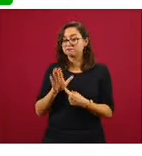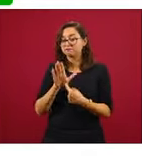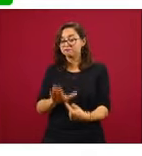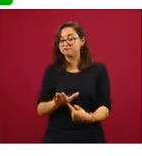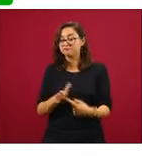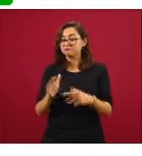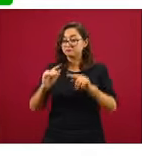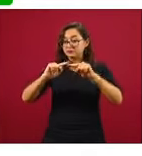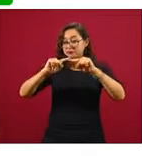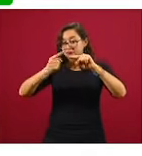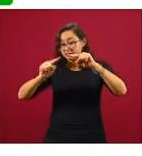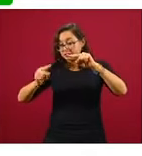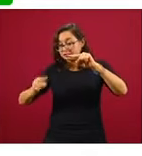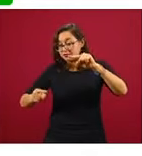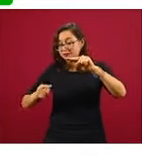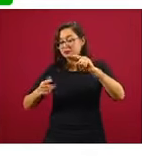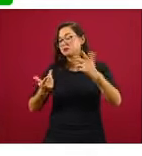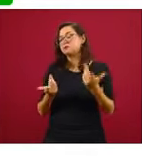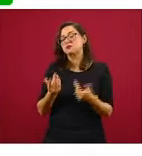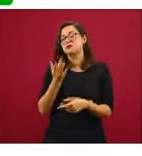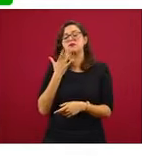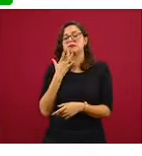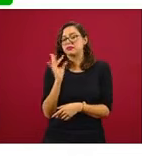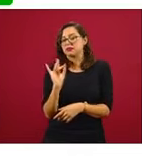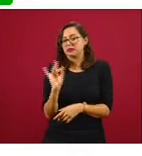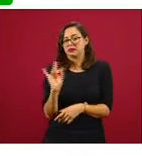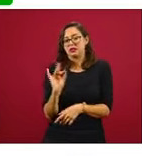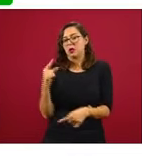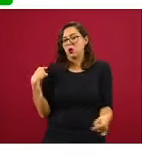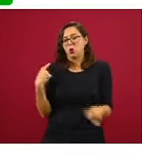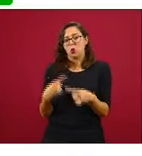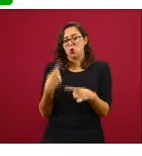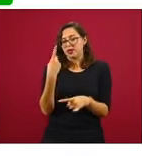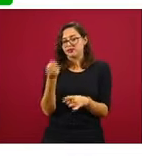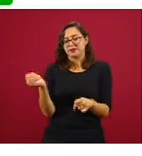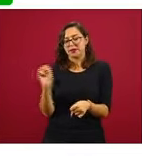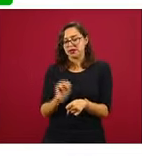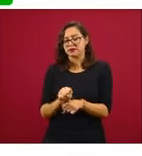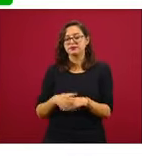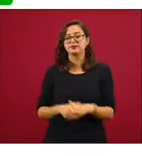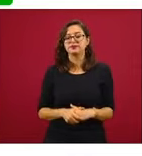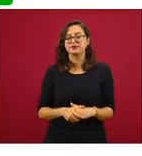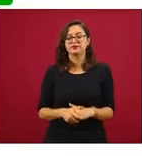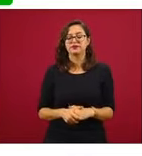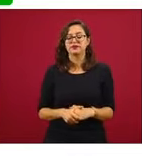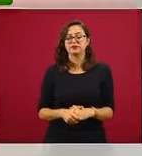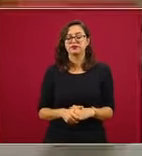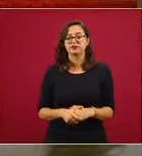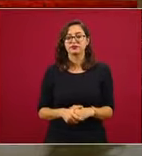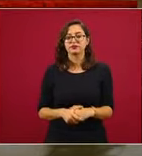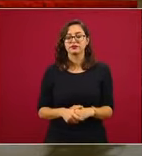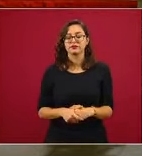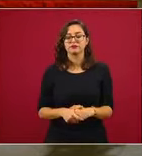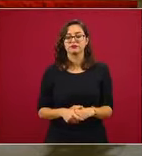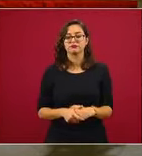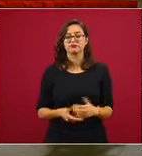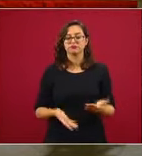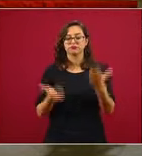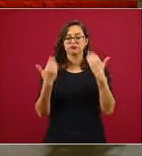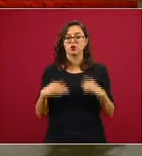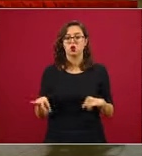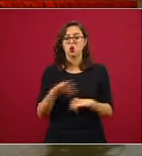descenso importante, más allá del que vemos solamente en la última semana. Vamos a ver la última